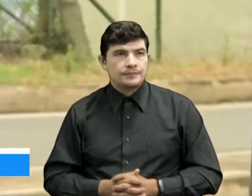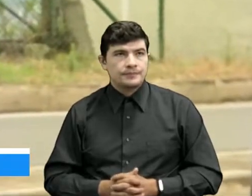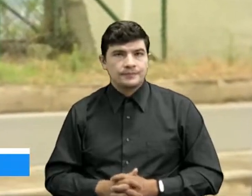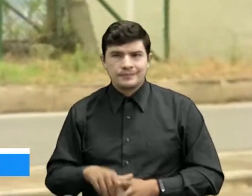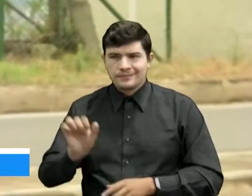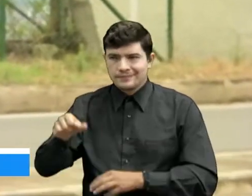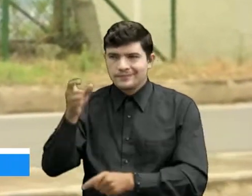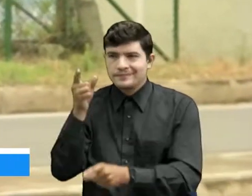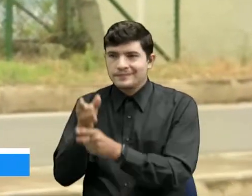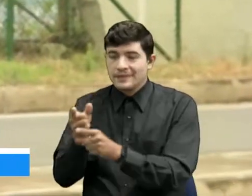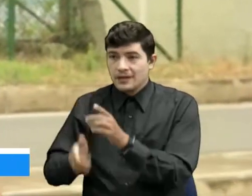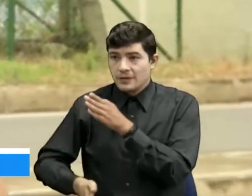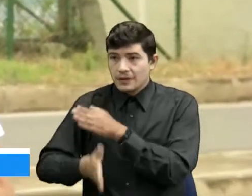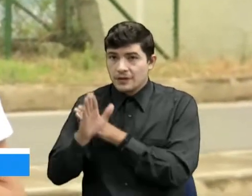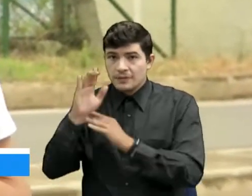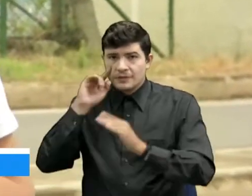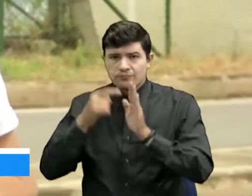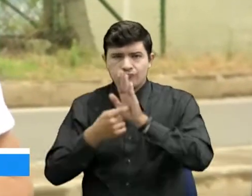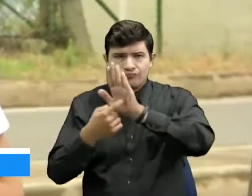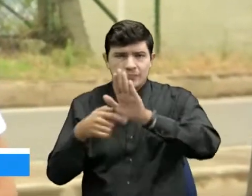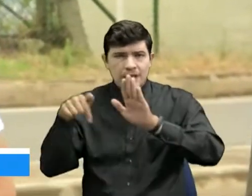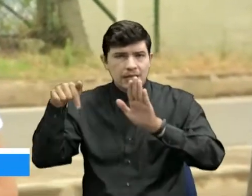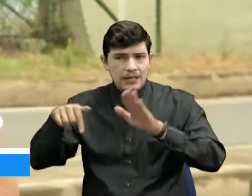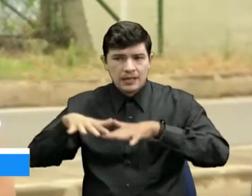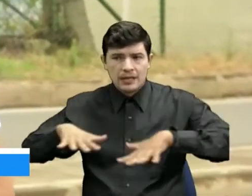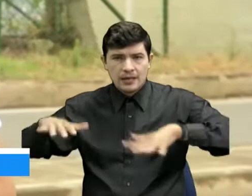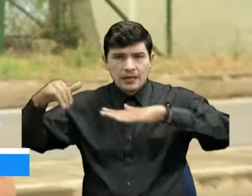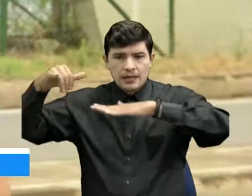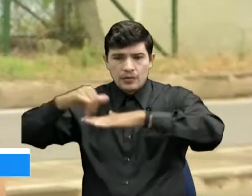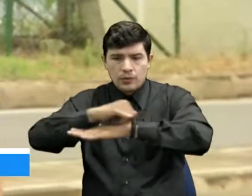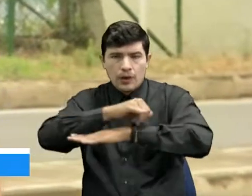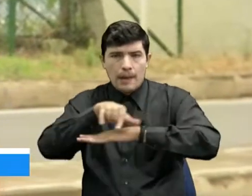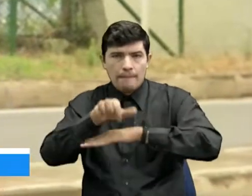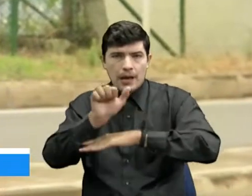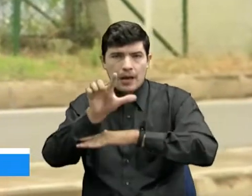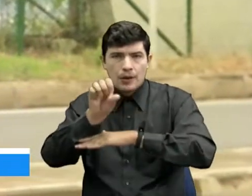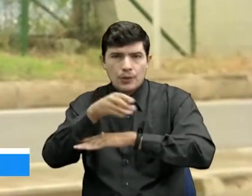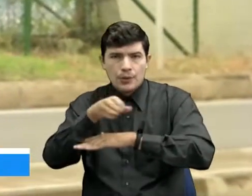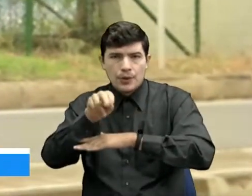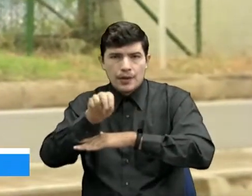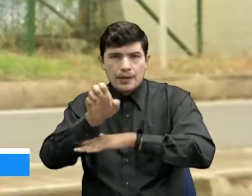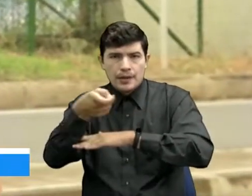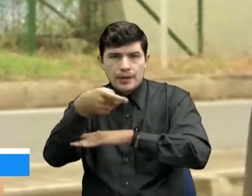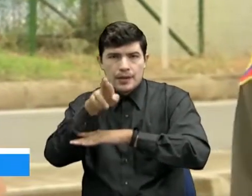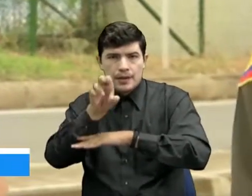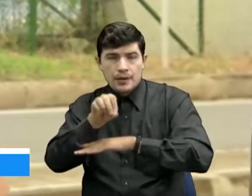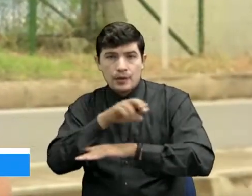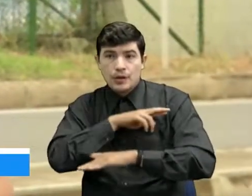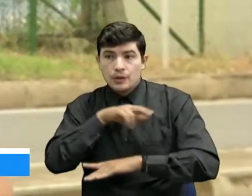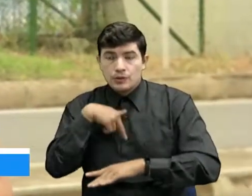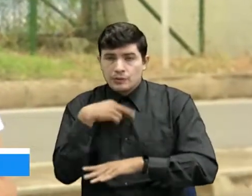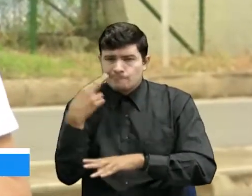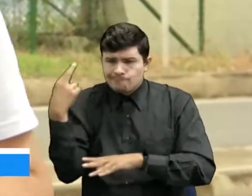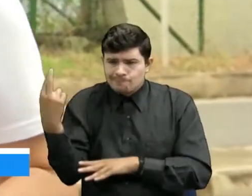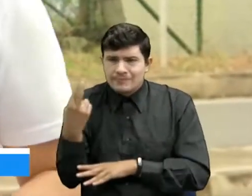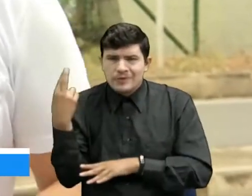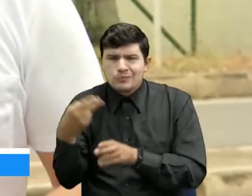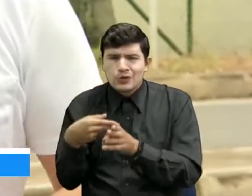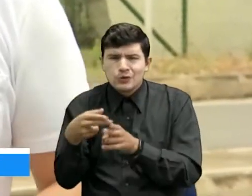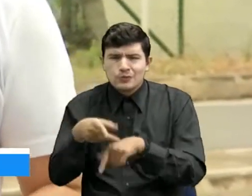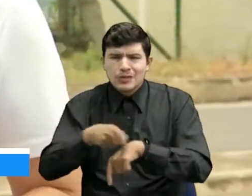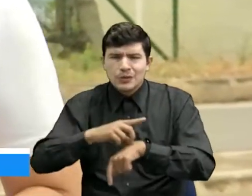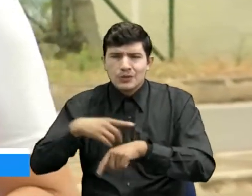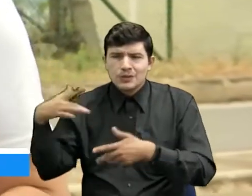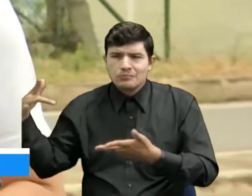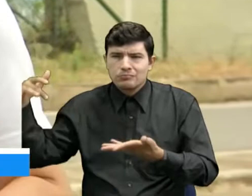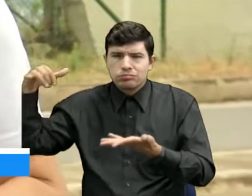Muy bien, continuamos con esta transmisión que tenemos aquí desde el aeropuerto Palo Negro, en donde repetimos, en contados minutos llegará el presidente